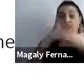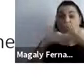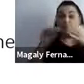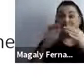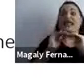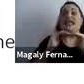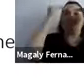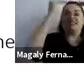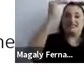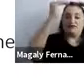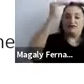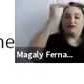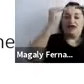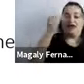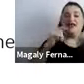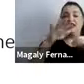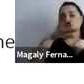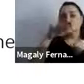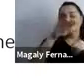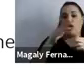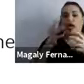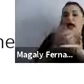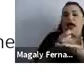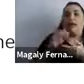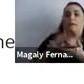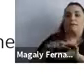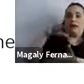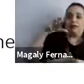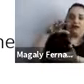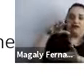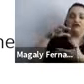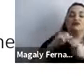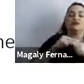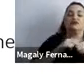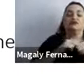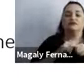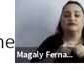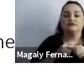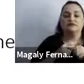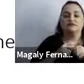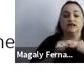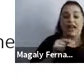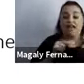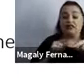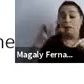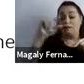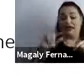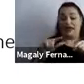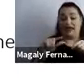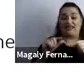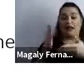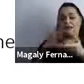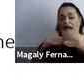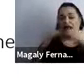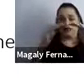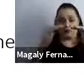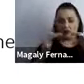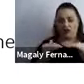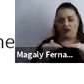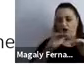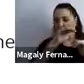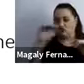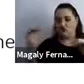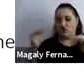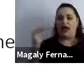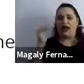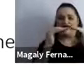encima de la zona de acaparamiento. Y estos son los recursos. Una pequeña parte está por debajo de la zona de equidad